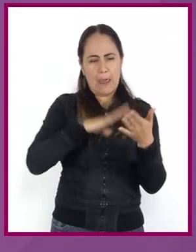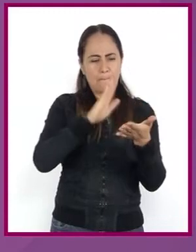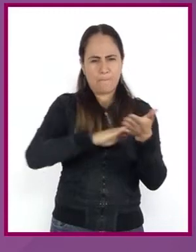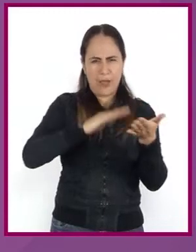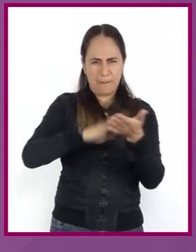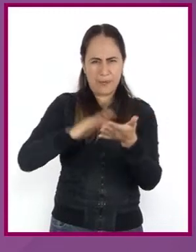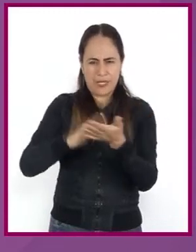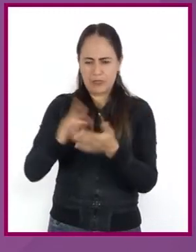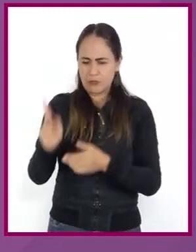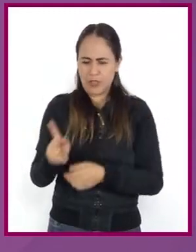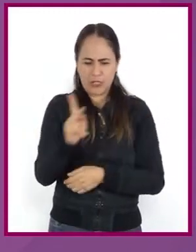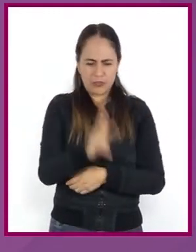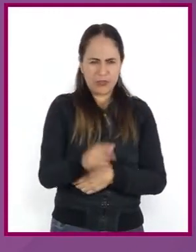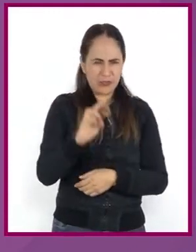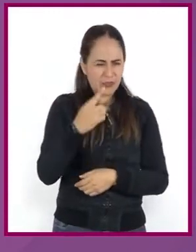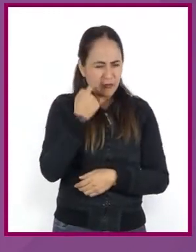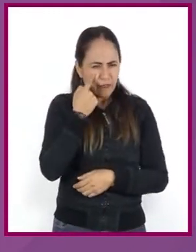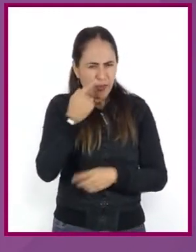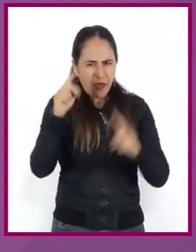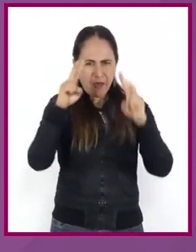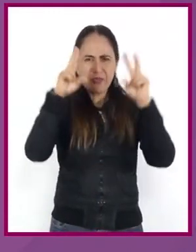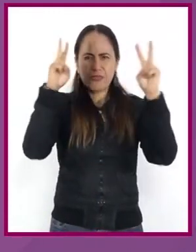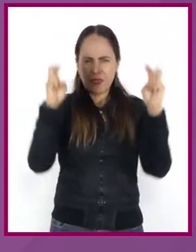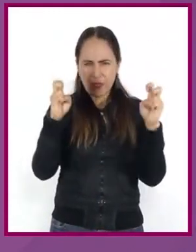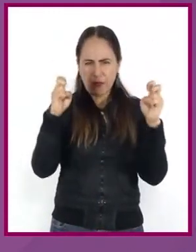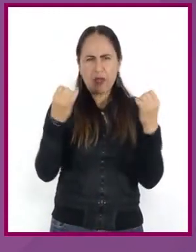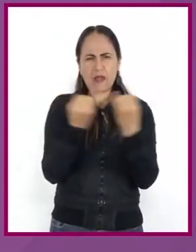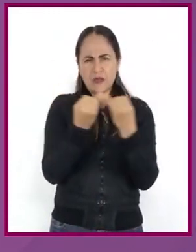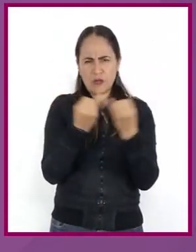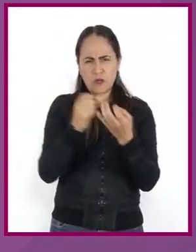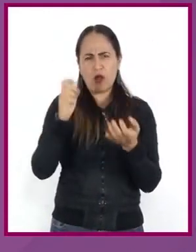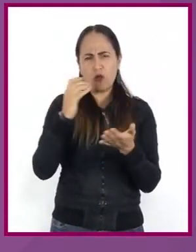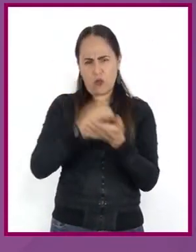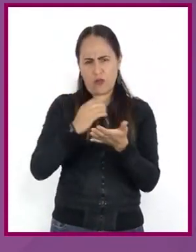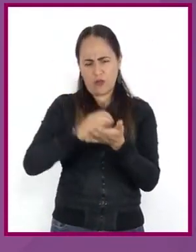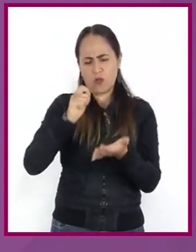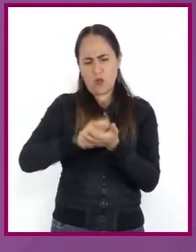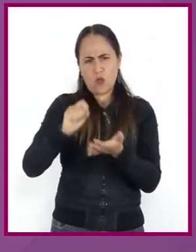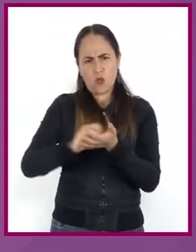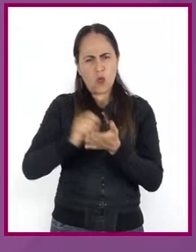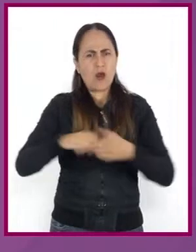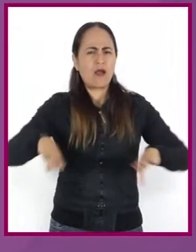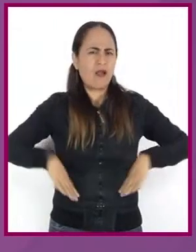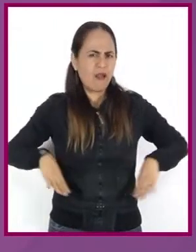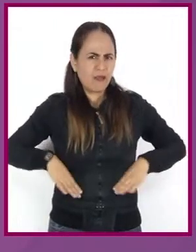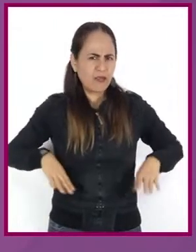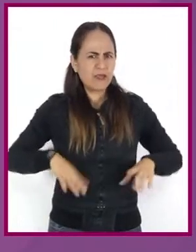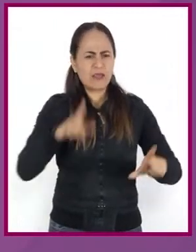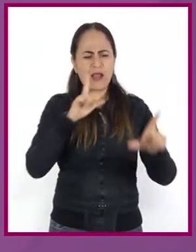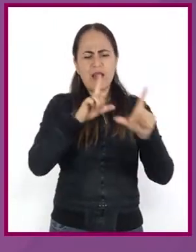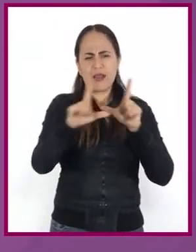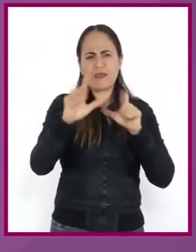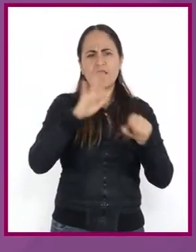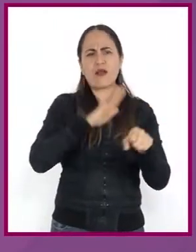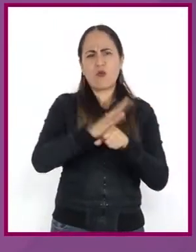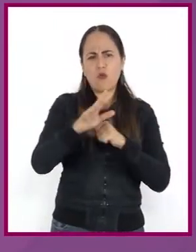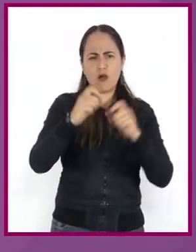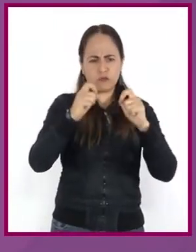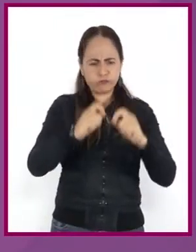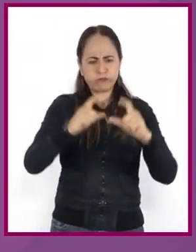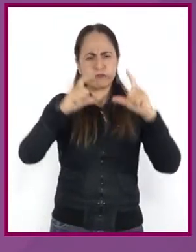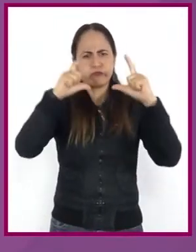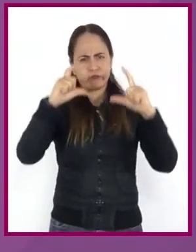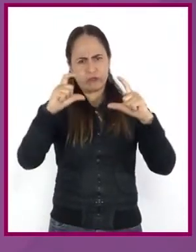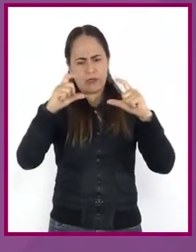ubiquen los títulos, anoten en su cuaderno las características, tipo de letra, tamaño con relación